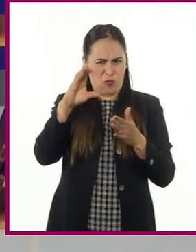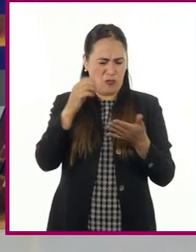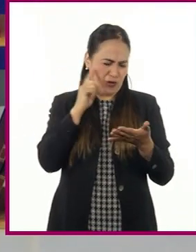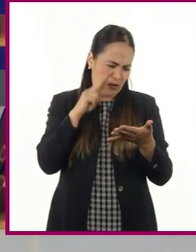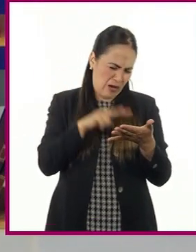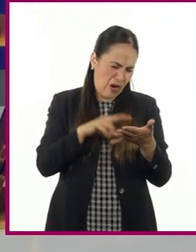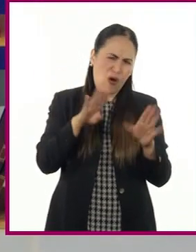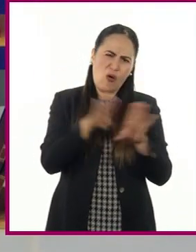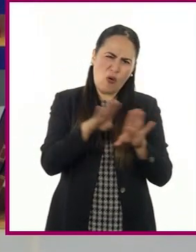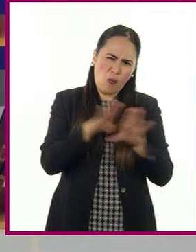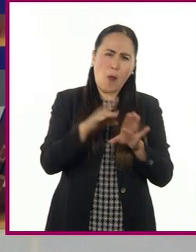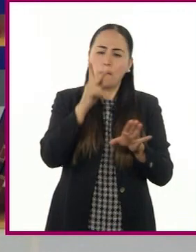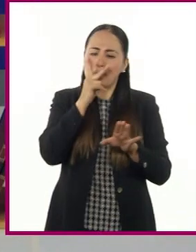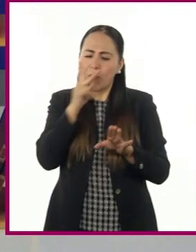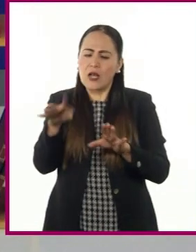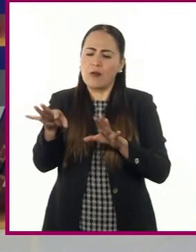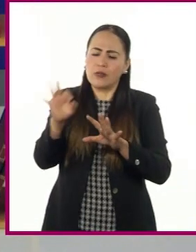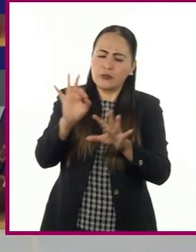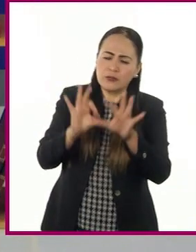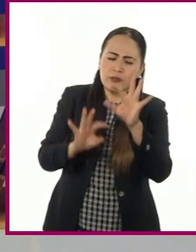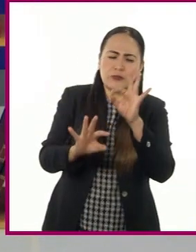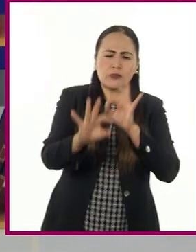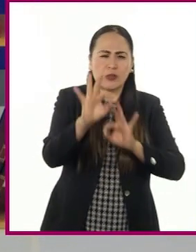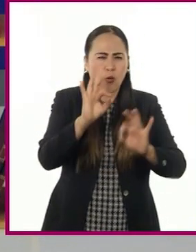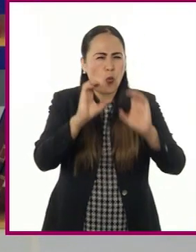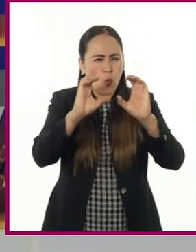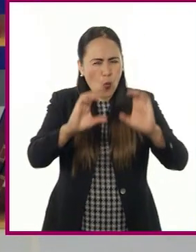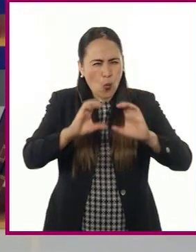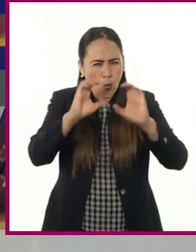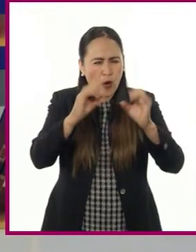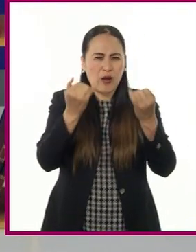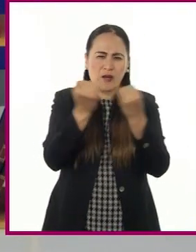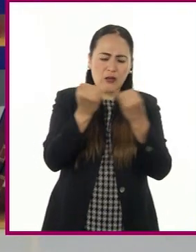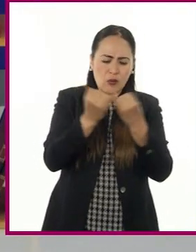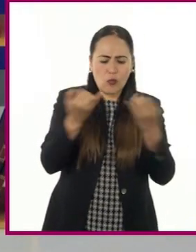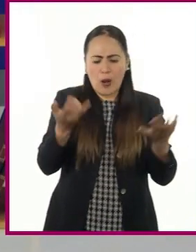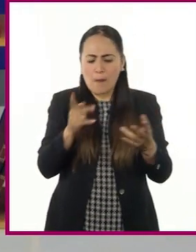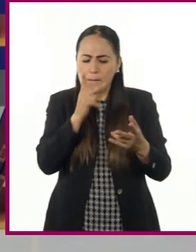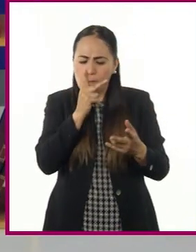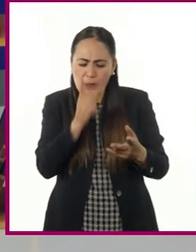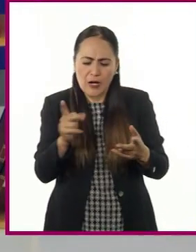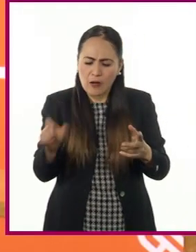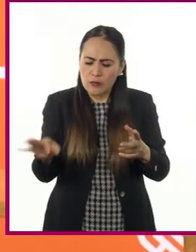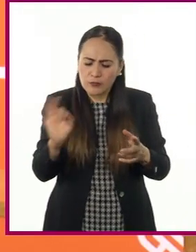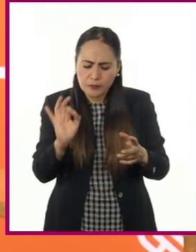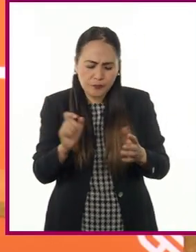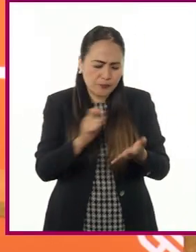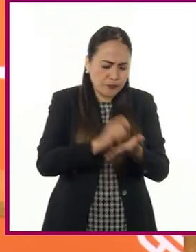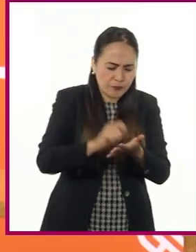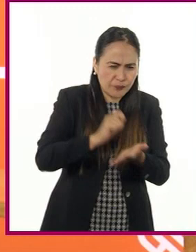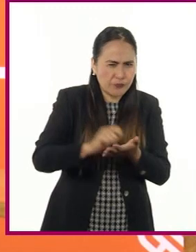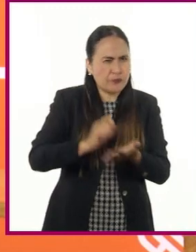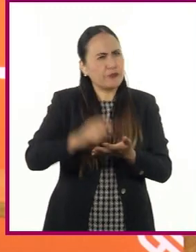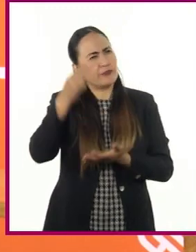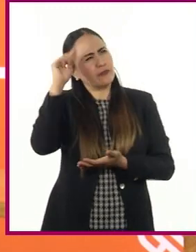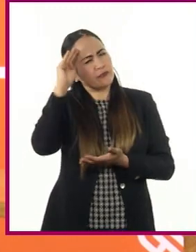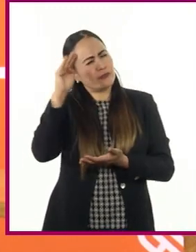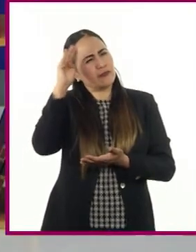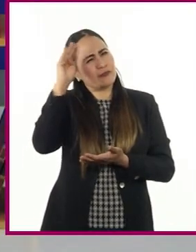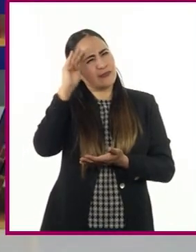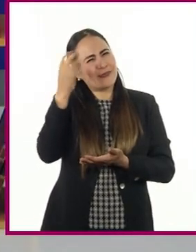la elección de las palabras y a los juegos que se podían hacer con ellas. Digamos que buscaban